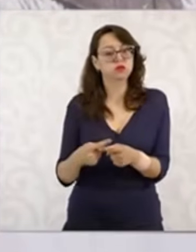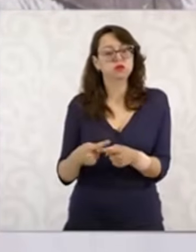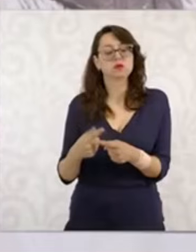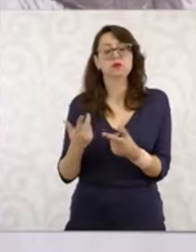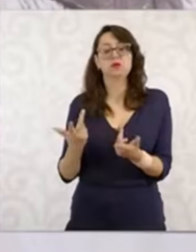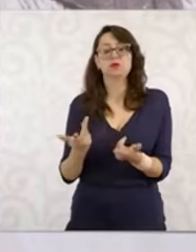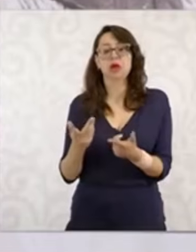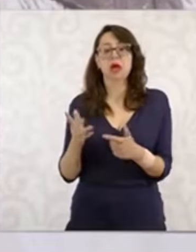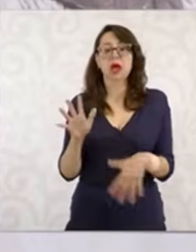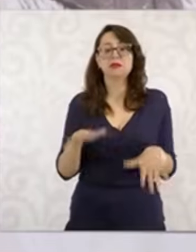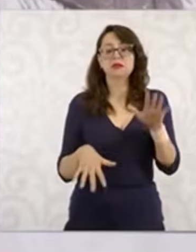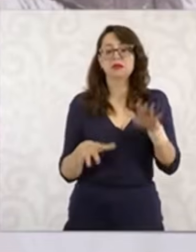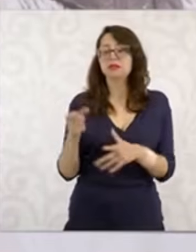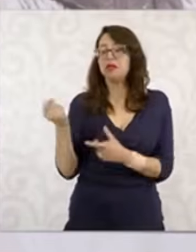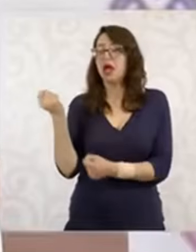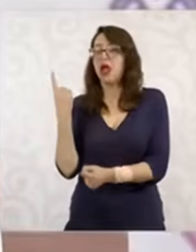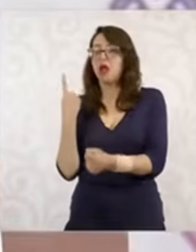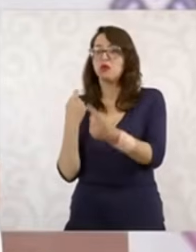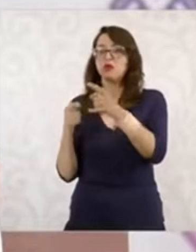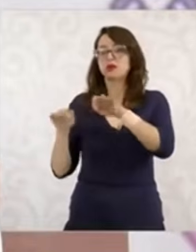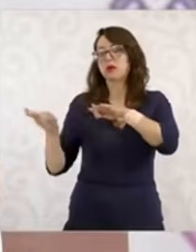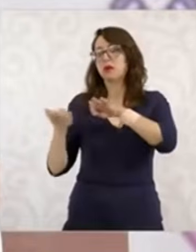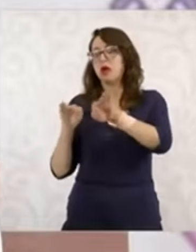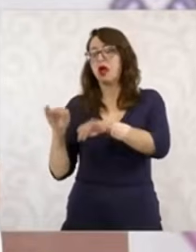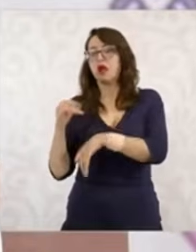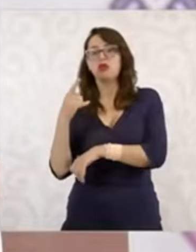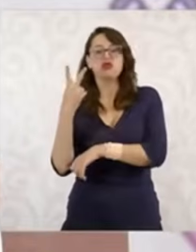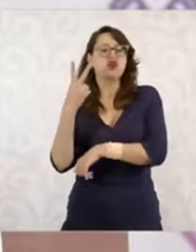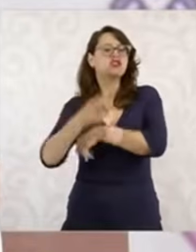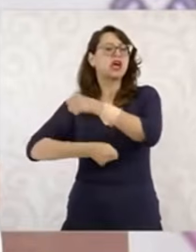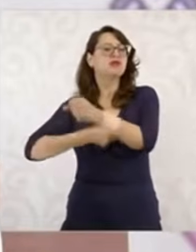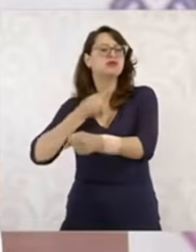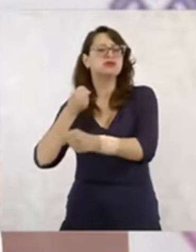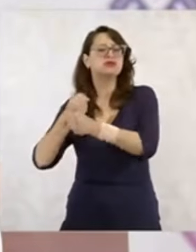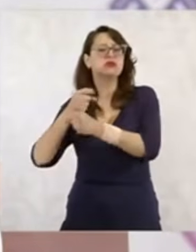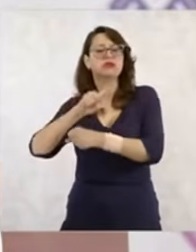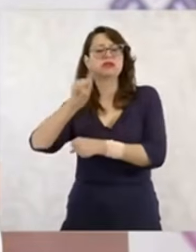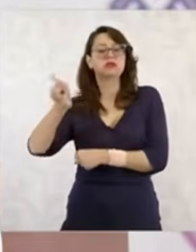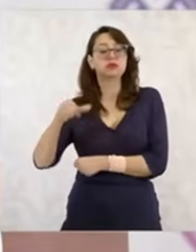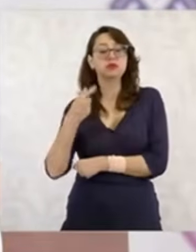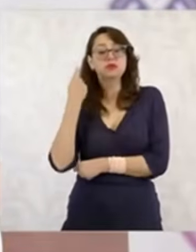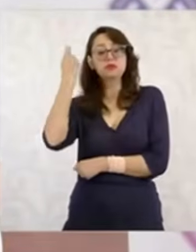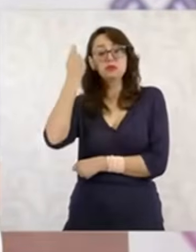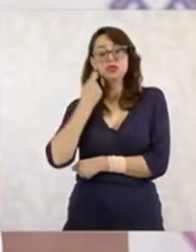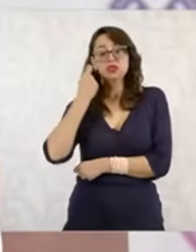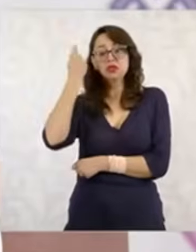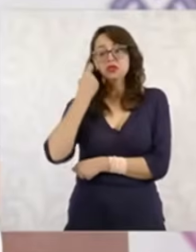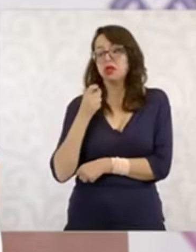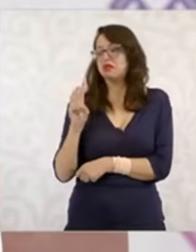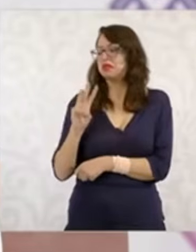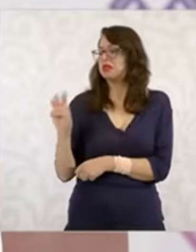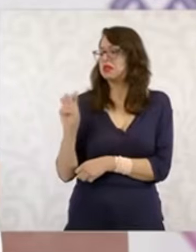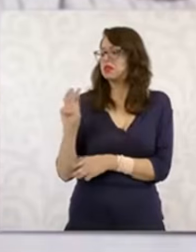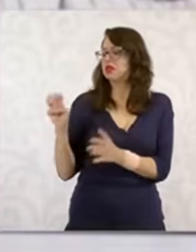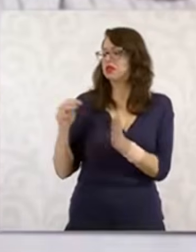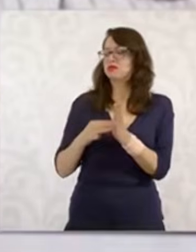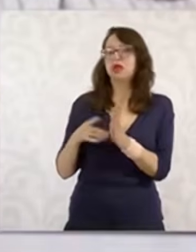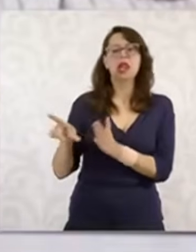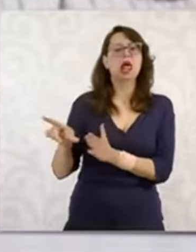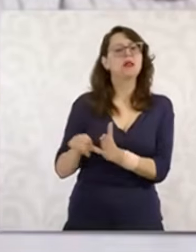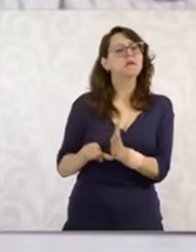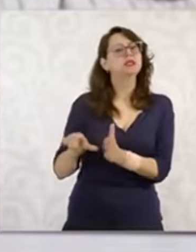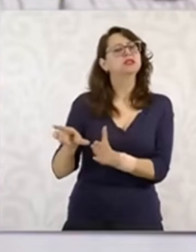trabajando y reciben una pensión de 300,000 pesos mensuales